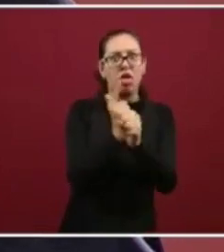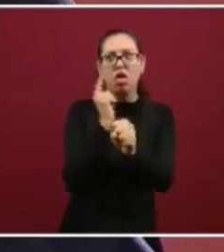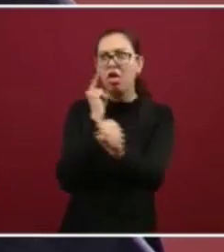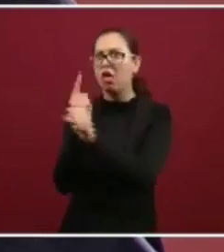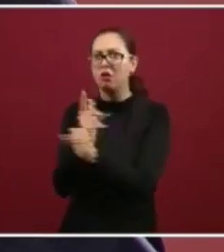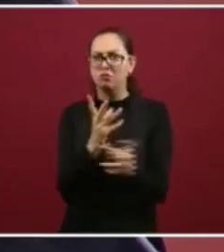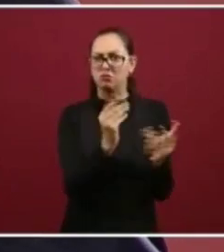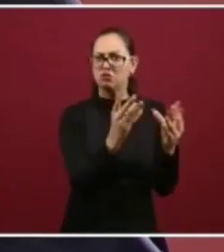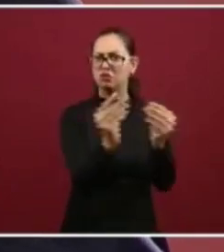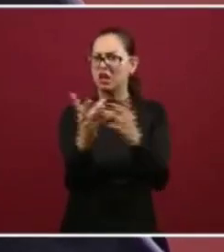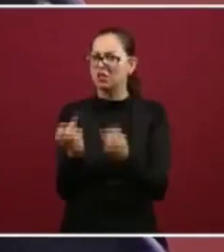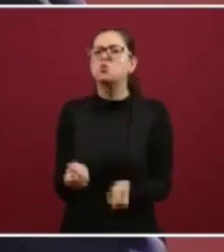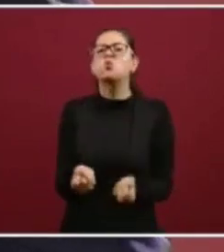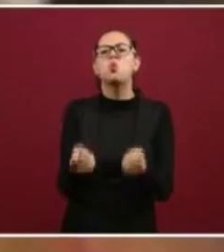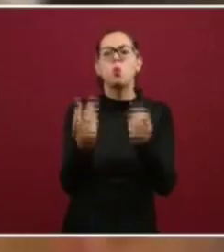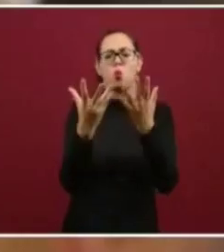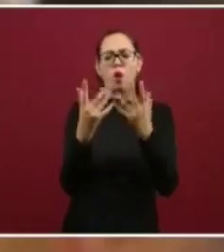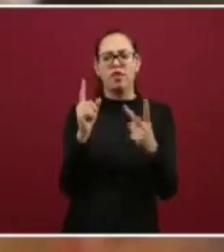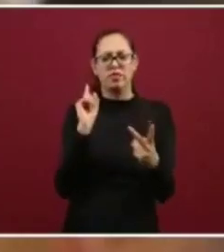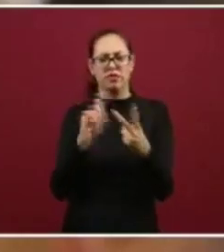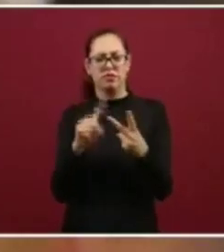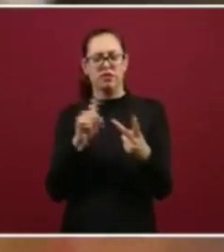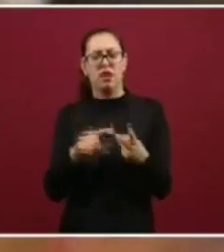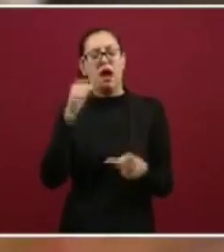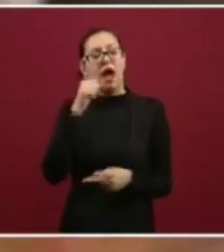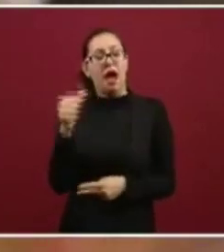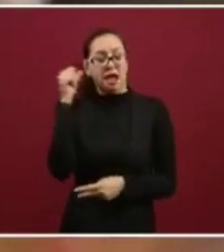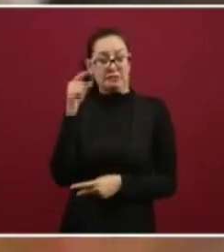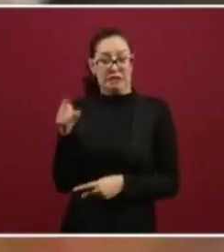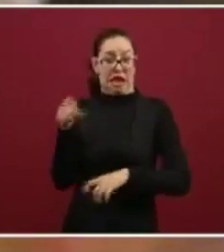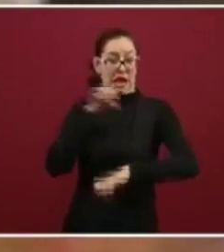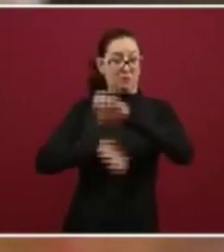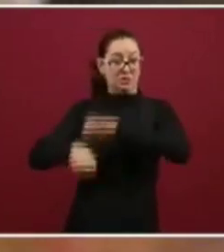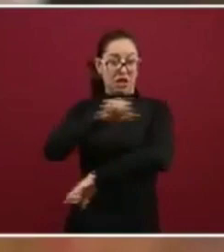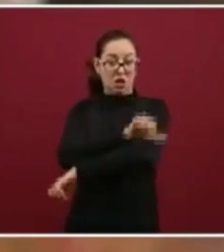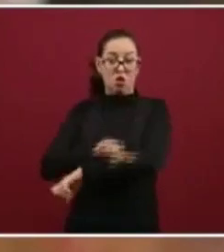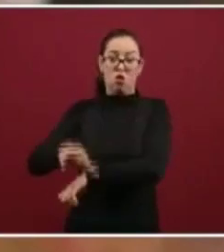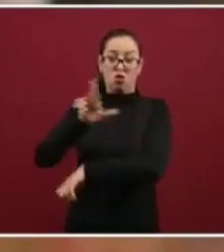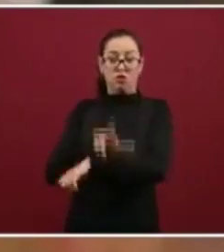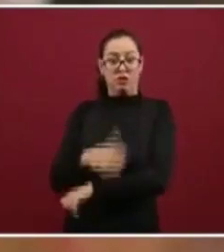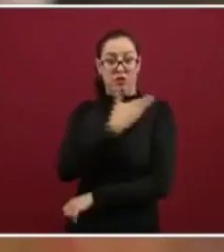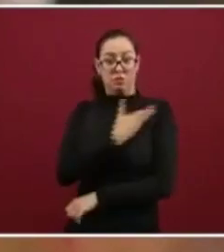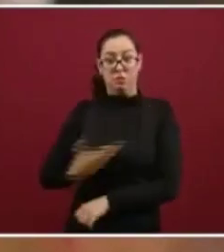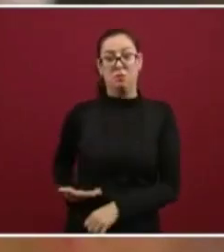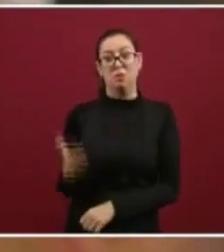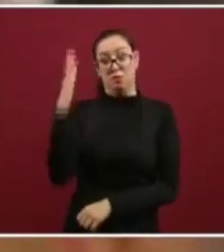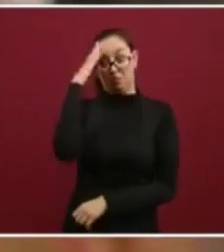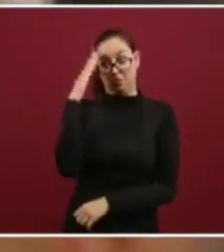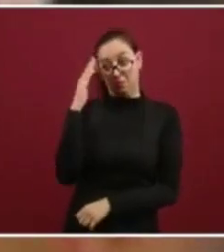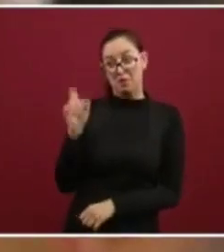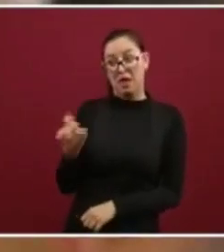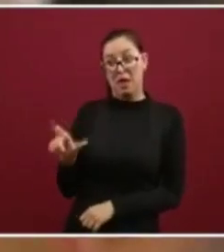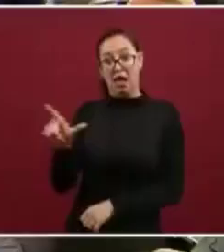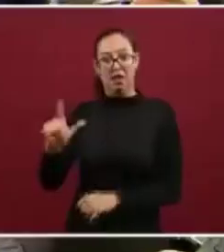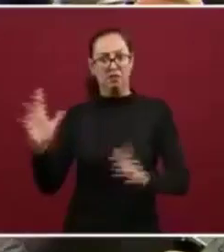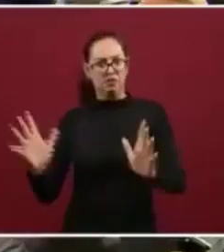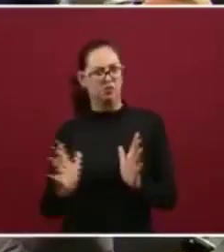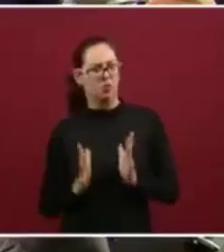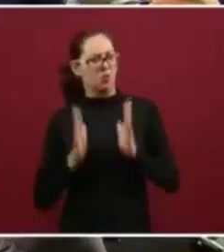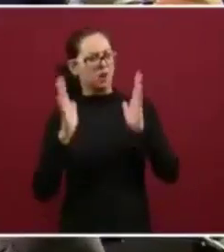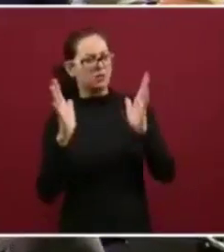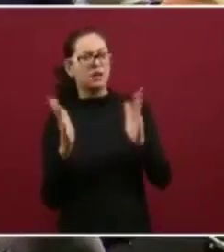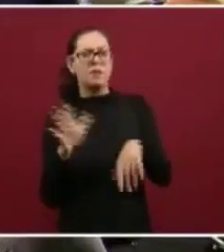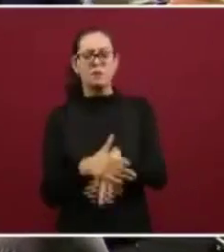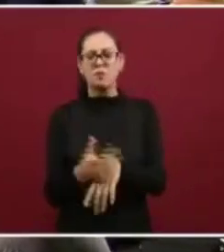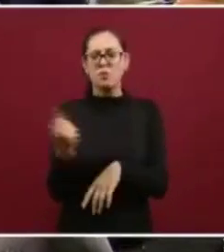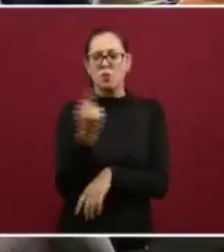La segunda sería preguntarle, ayer el presidente del Consejo Coordinador Empresarial comentó que estaba sorprendido porque el mismo día que firmaron el acuerdo para que la